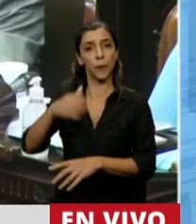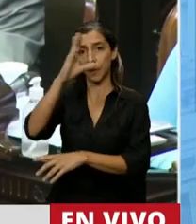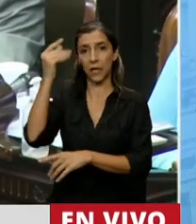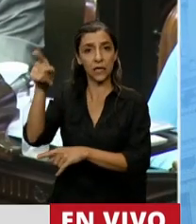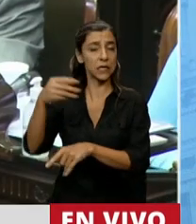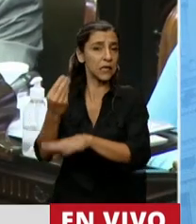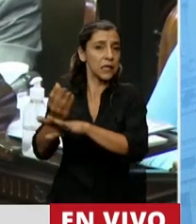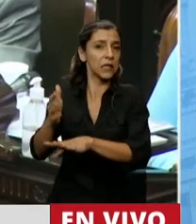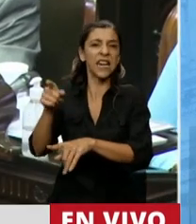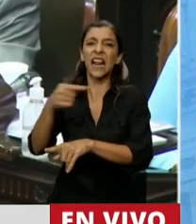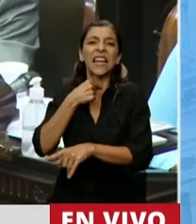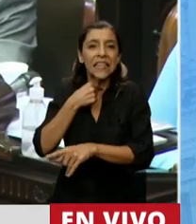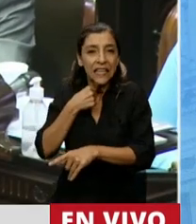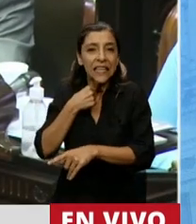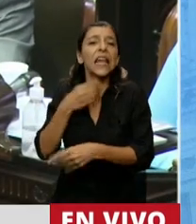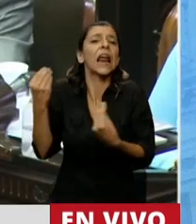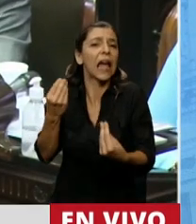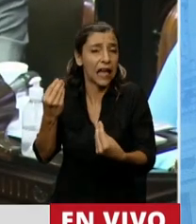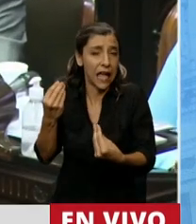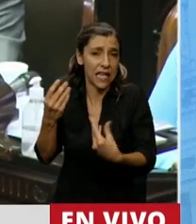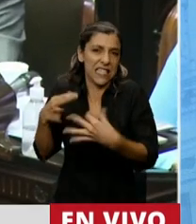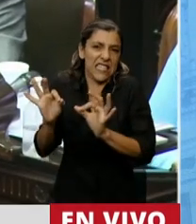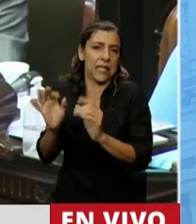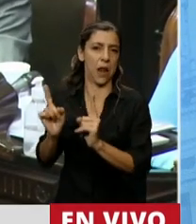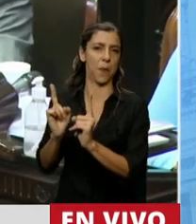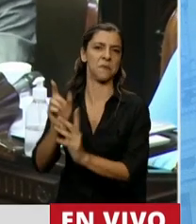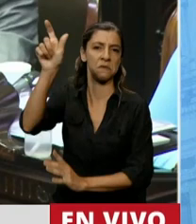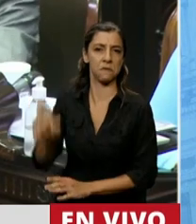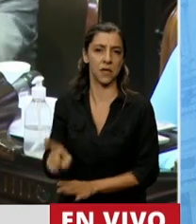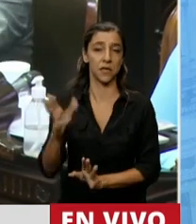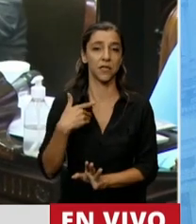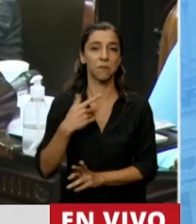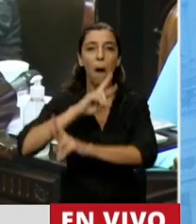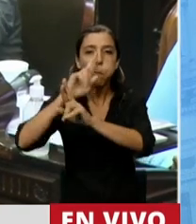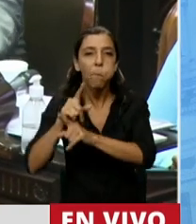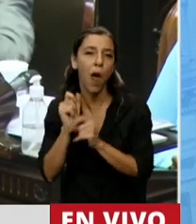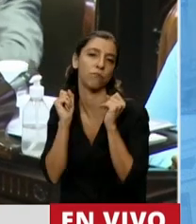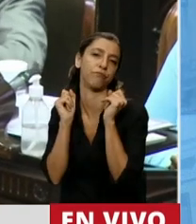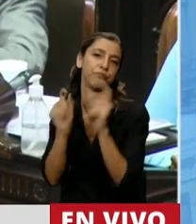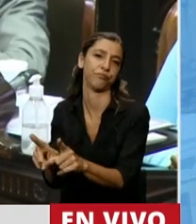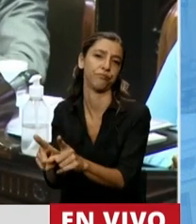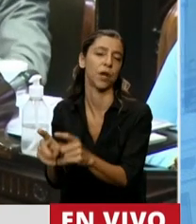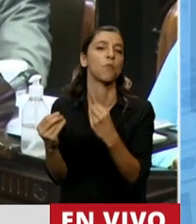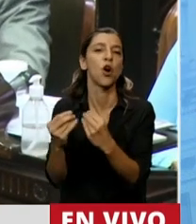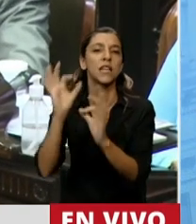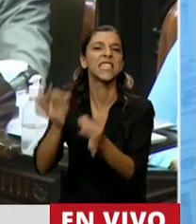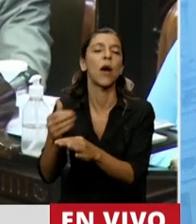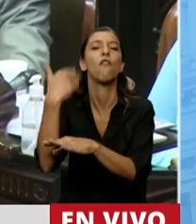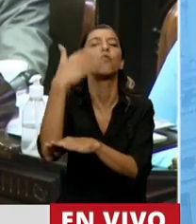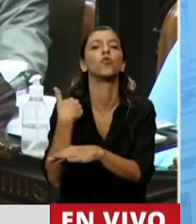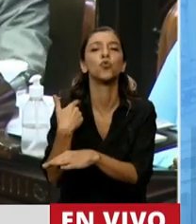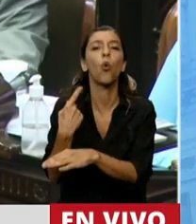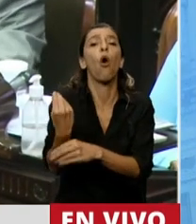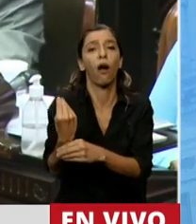que quiere salvarse, porque sabe que no, si no concreta su plan, su destino es la cárcel o el exilio. Gracias,